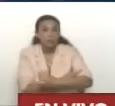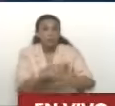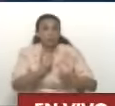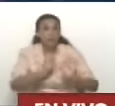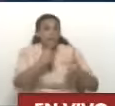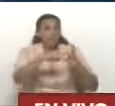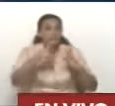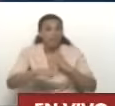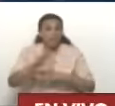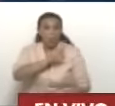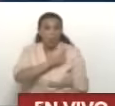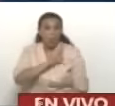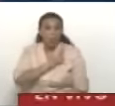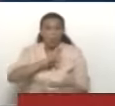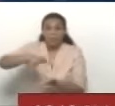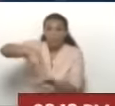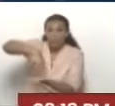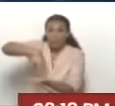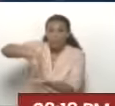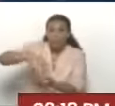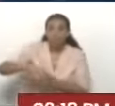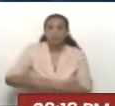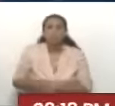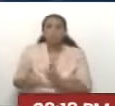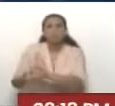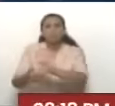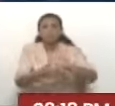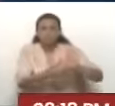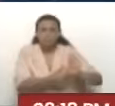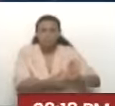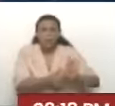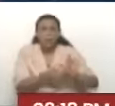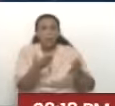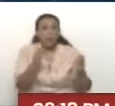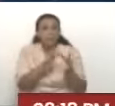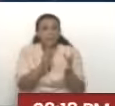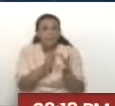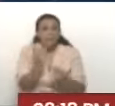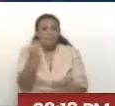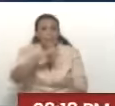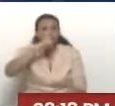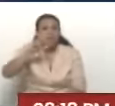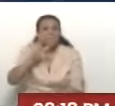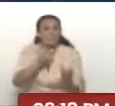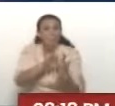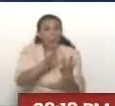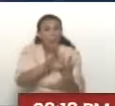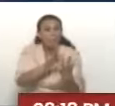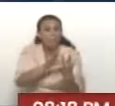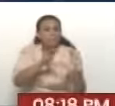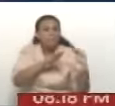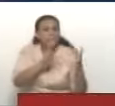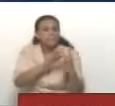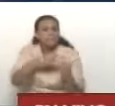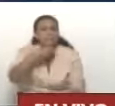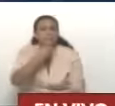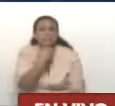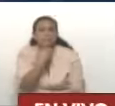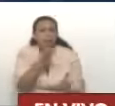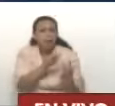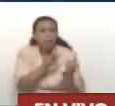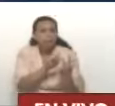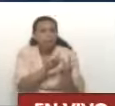en este caso del estado. Aquí estamos en el segmento con Maduro más cerca, y con Maduro más cerca estamos viendo la